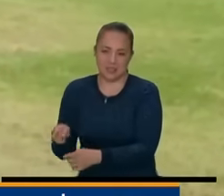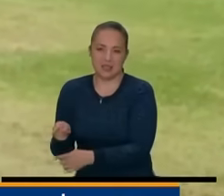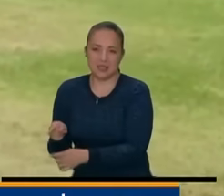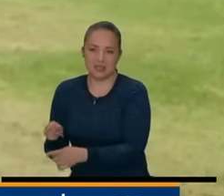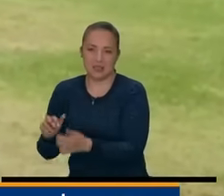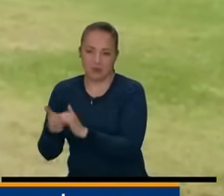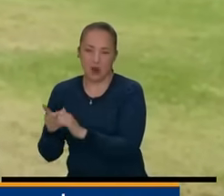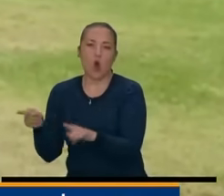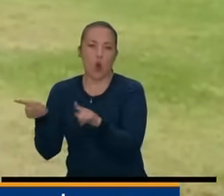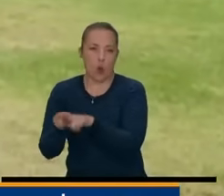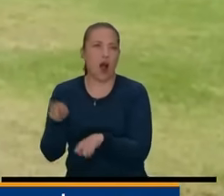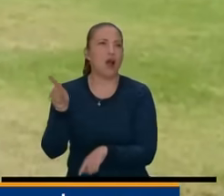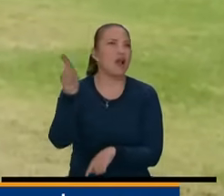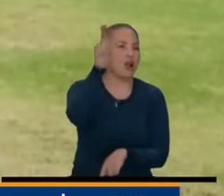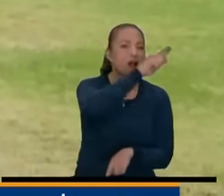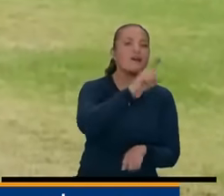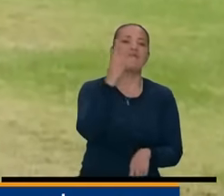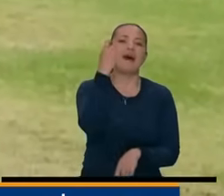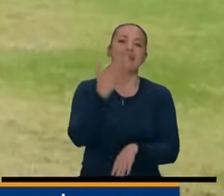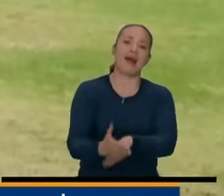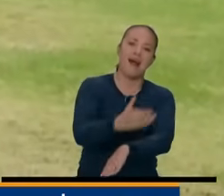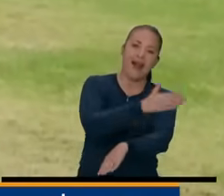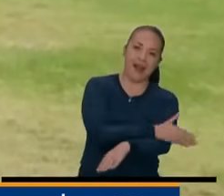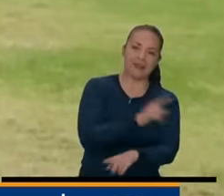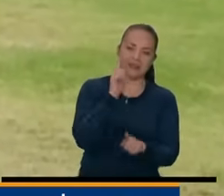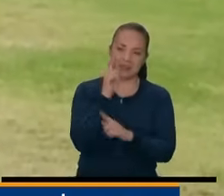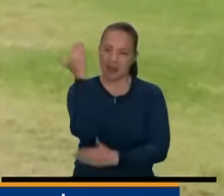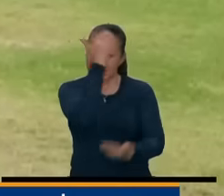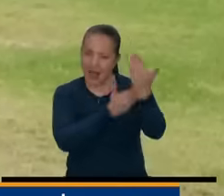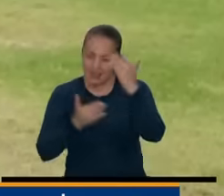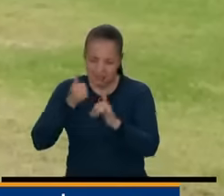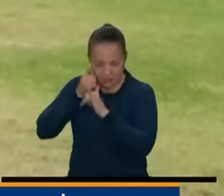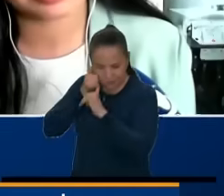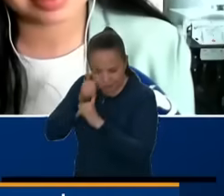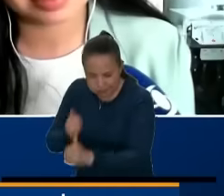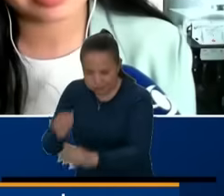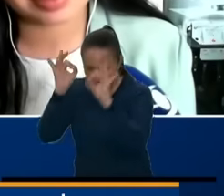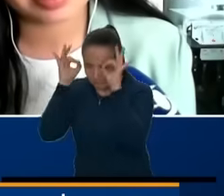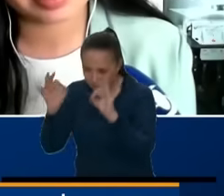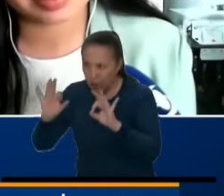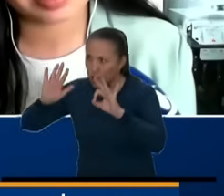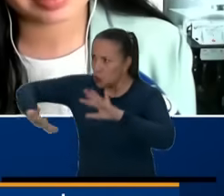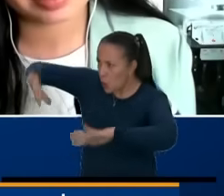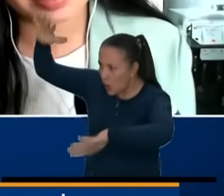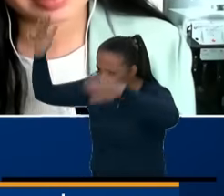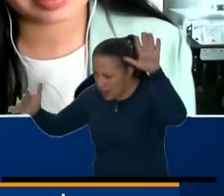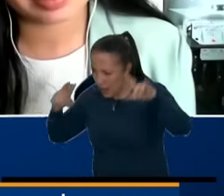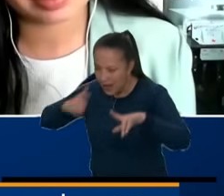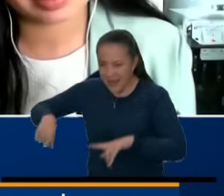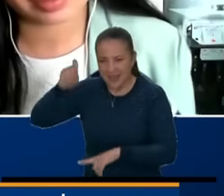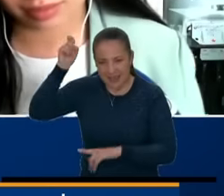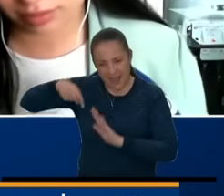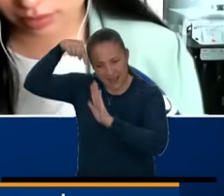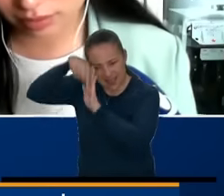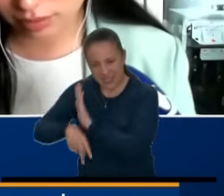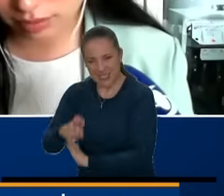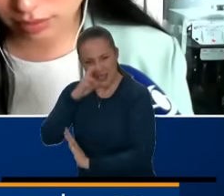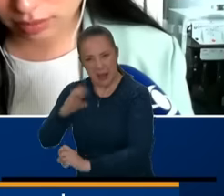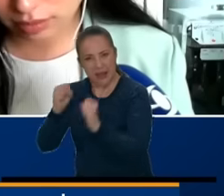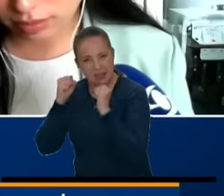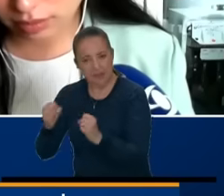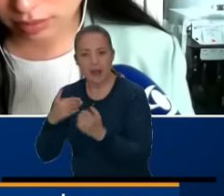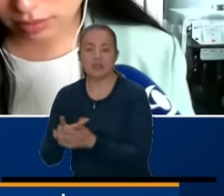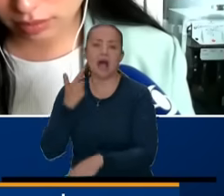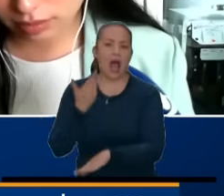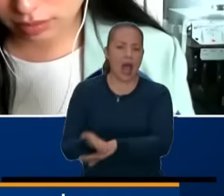obras de Colombia, en la falta de un análisis geológico geotécnico riguroso. Vemos que ya había un daño estructural del puente